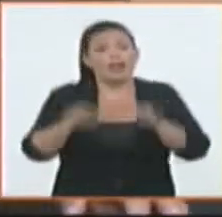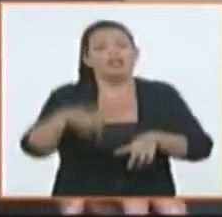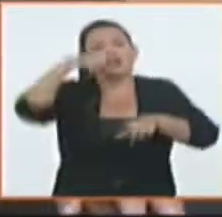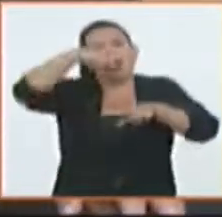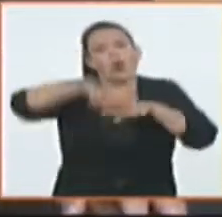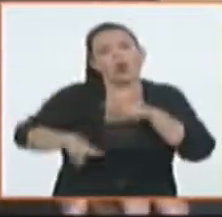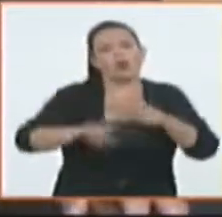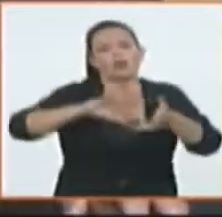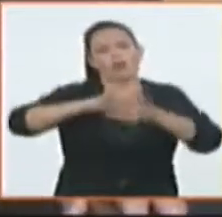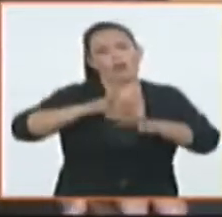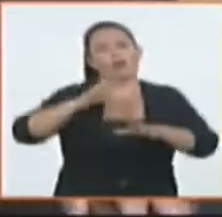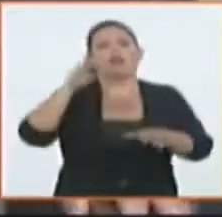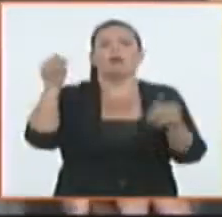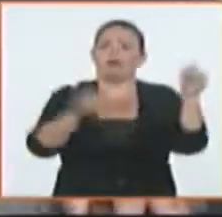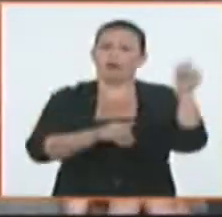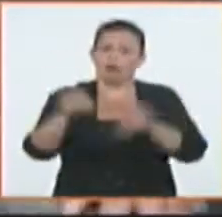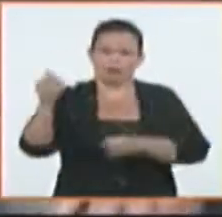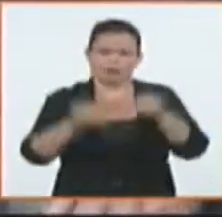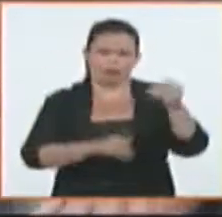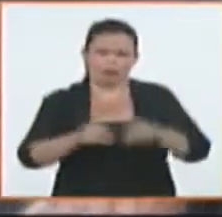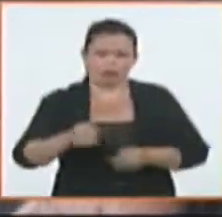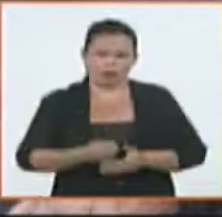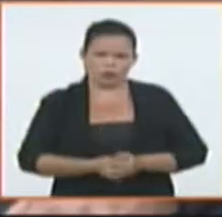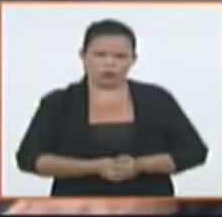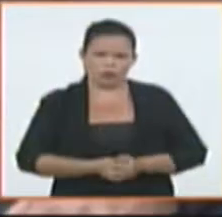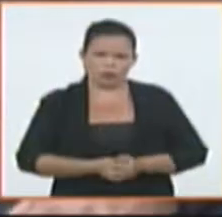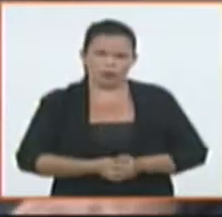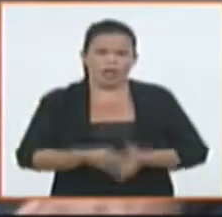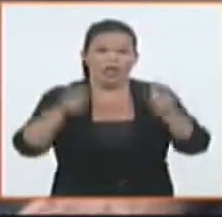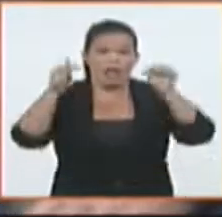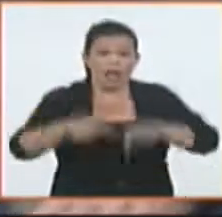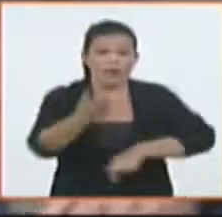de participación, que haya control popular.